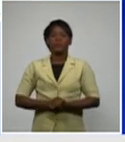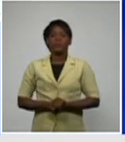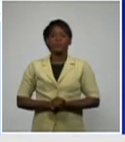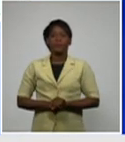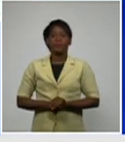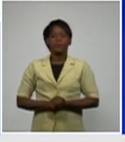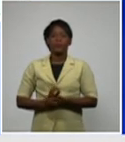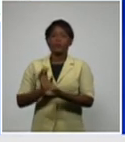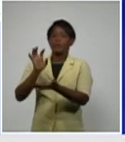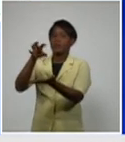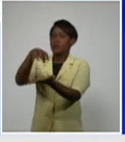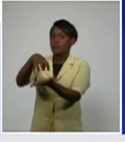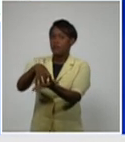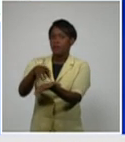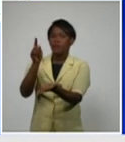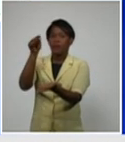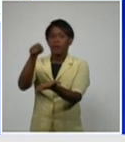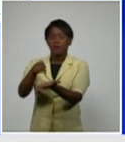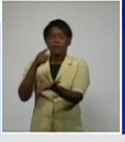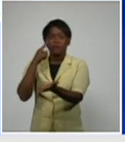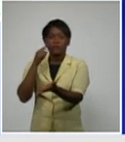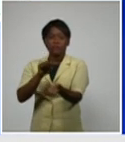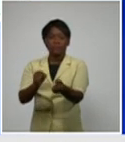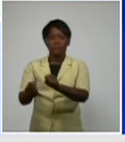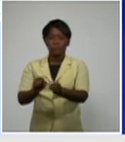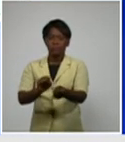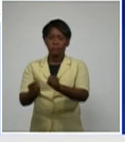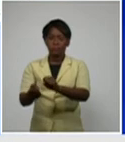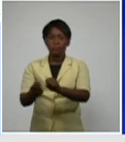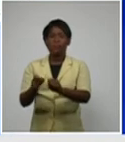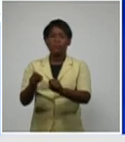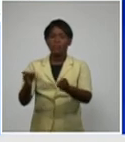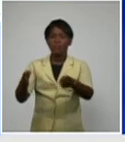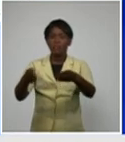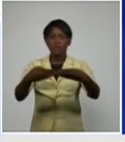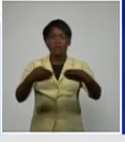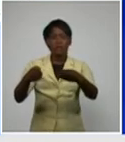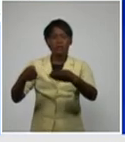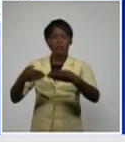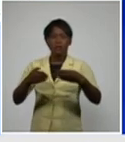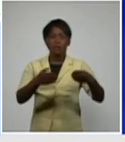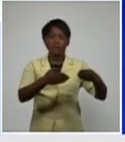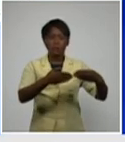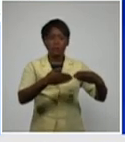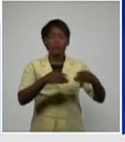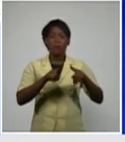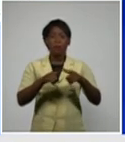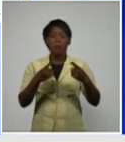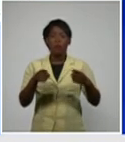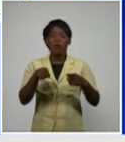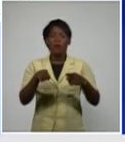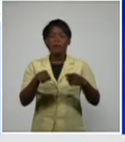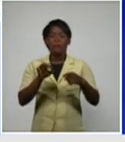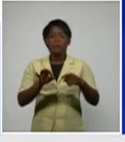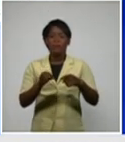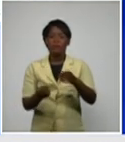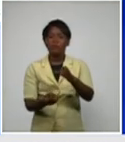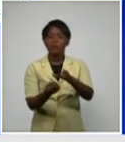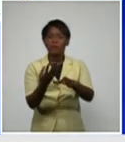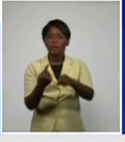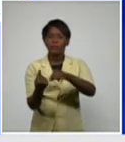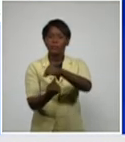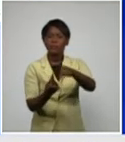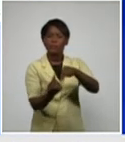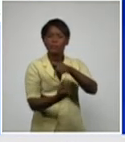centros que se han ido cerrando desde el punto de vista de una transmisión, evitando que las